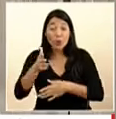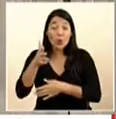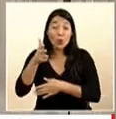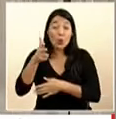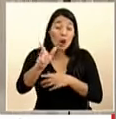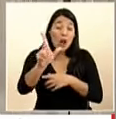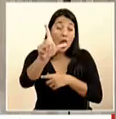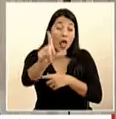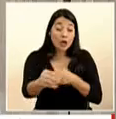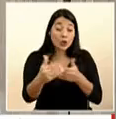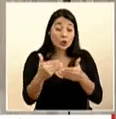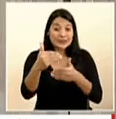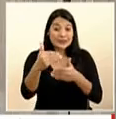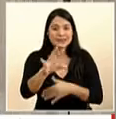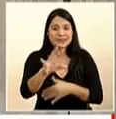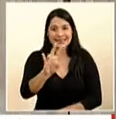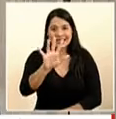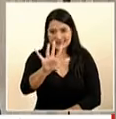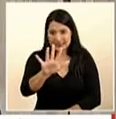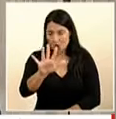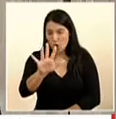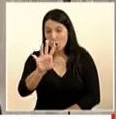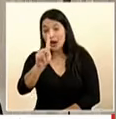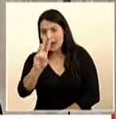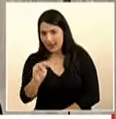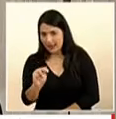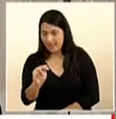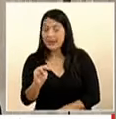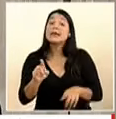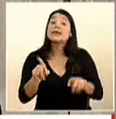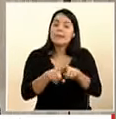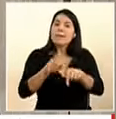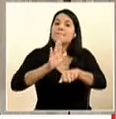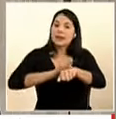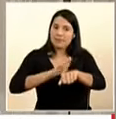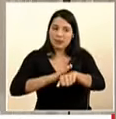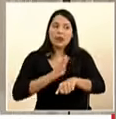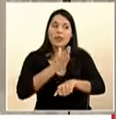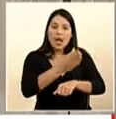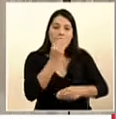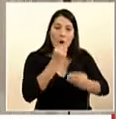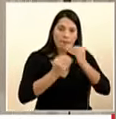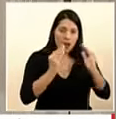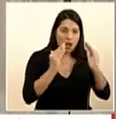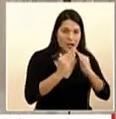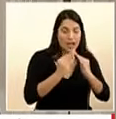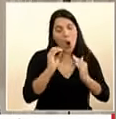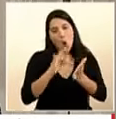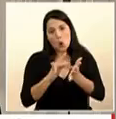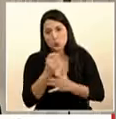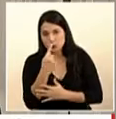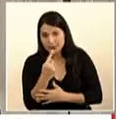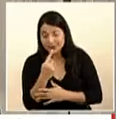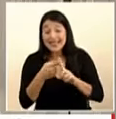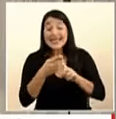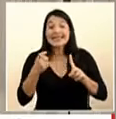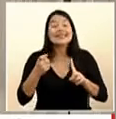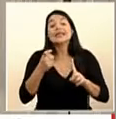de alimentación a domicilio la restricción nocturna ampliada es de las 5 de la tarde a las 5 am